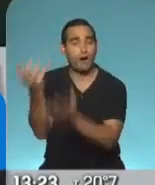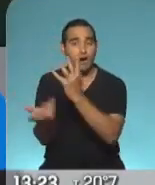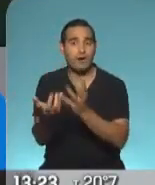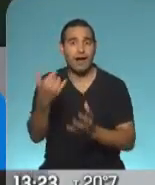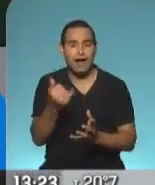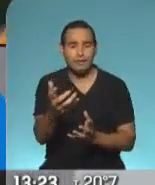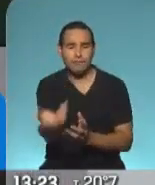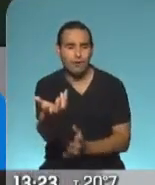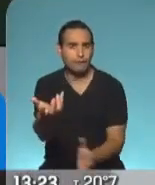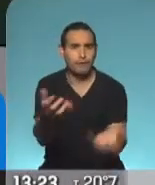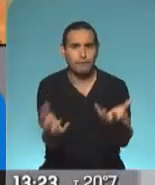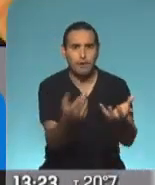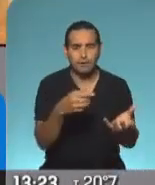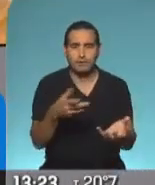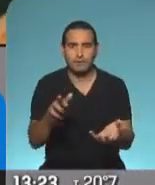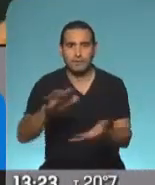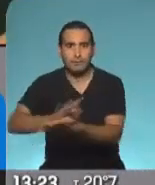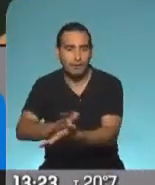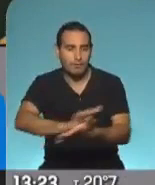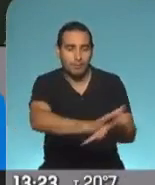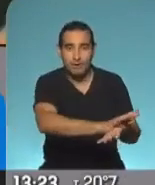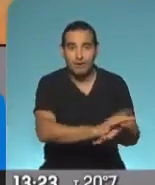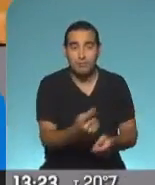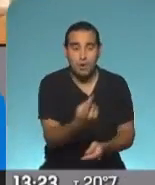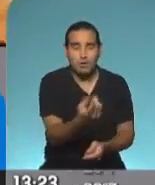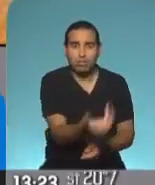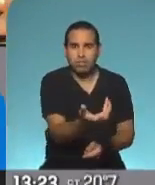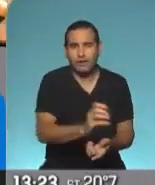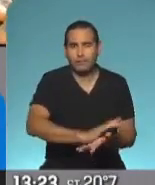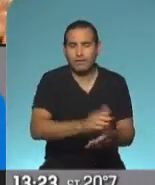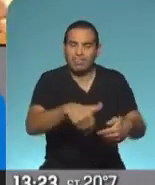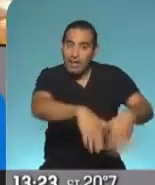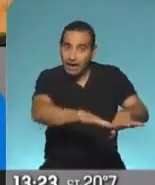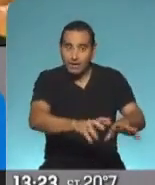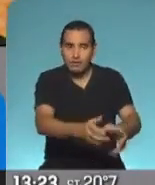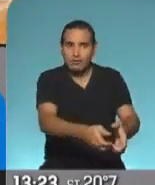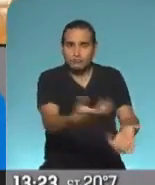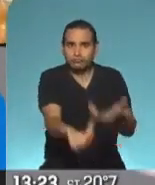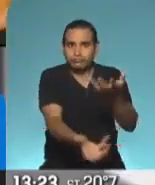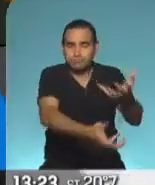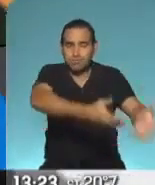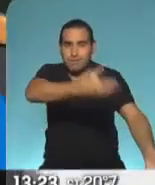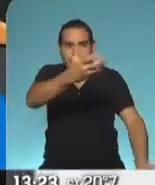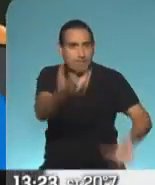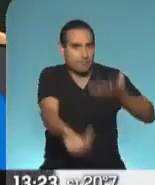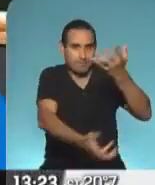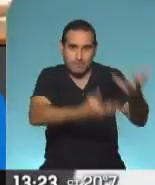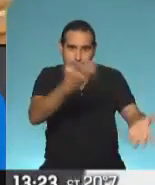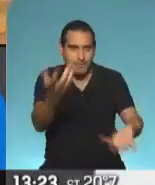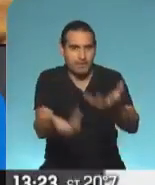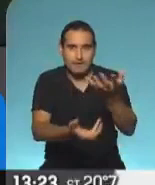tiene pequeños focos que usted los va apagando, pero si usted no apaga un pequeño foco y deja que se expanda, va a tener inmediatamente una gran